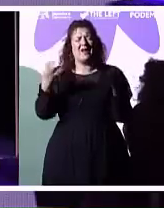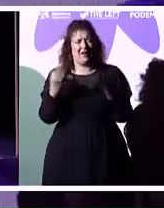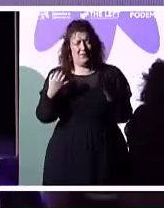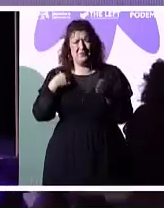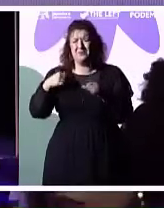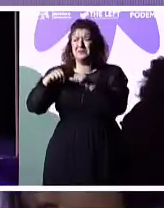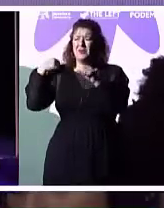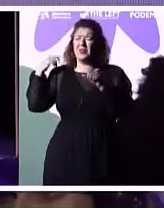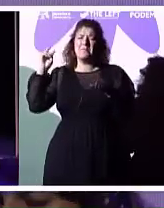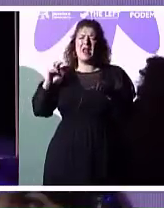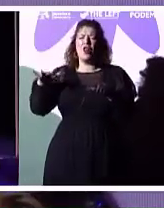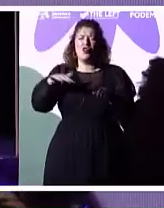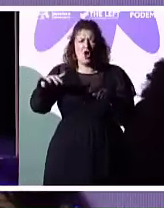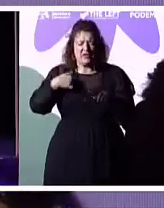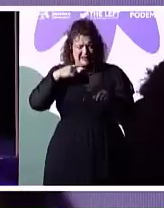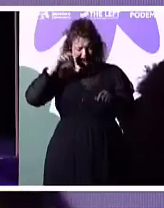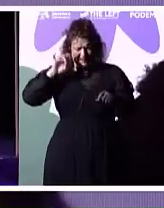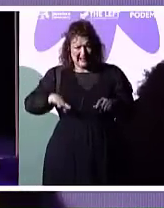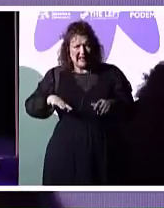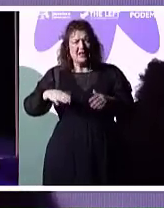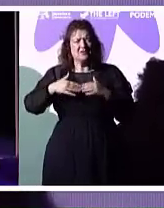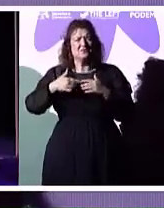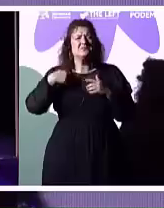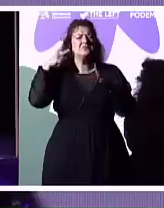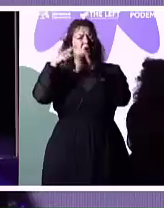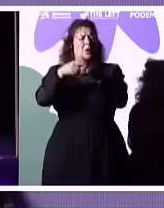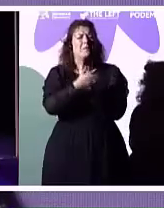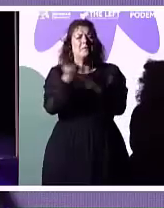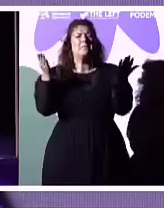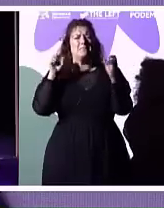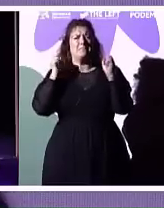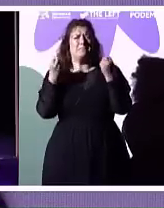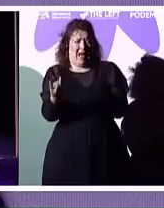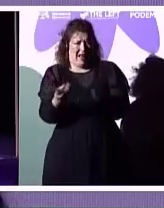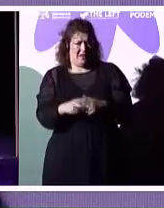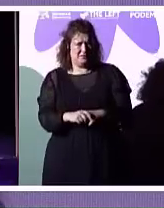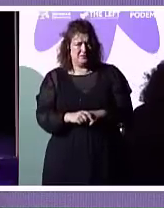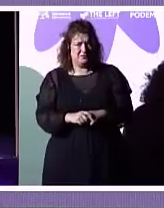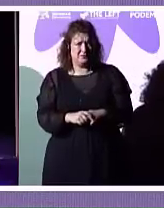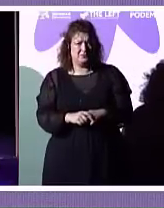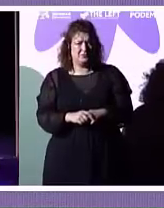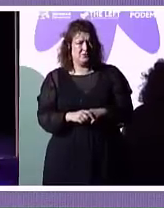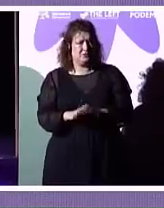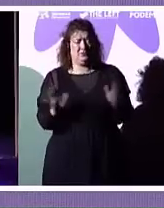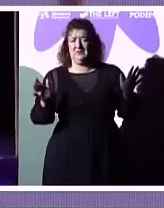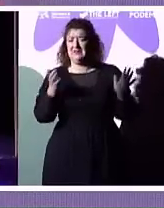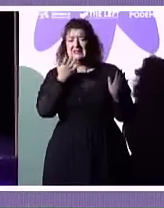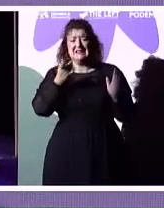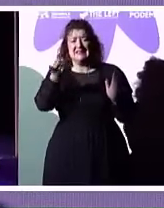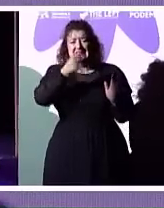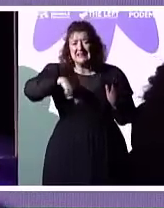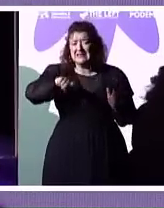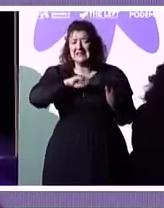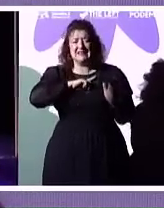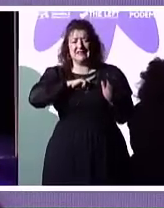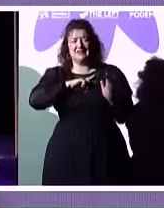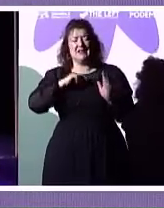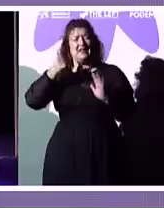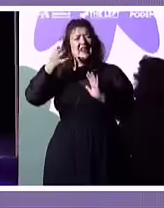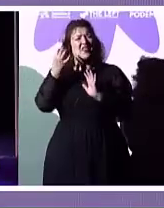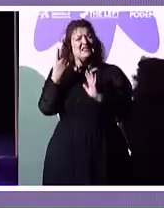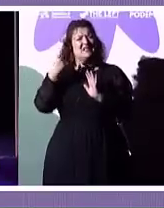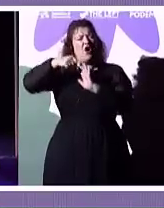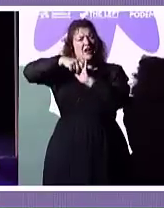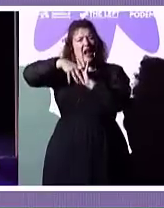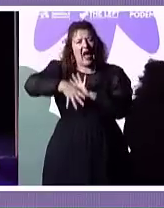dónde venimos Y por qué y para quién estamos aquí porque no se puede crecer si no tenemos raíces